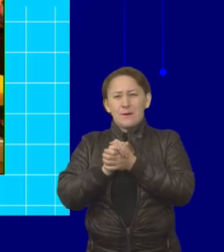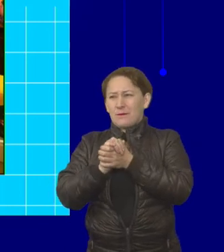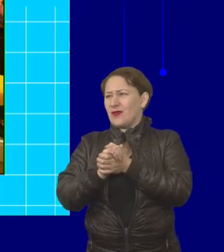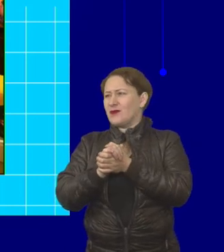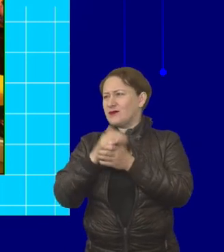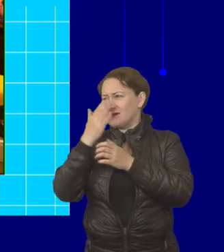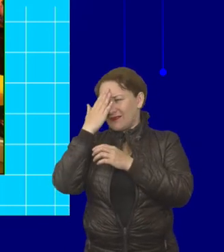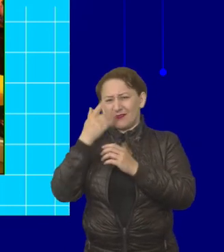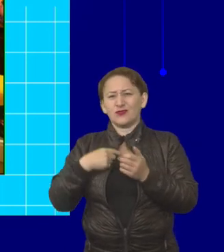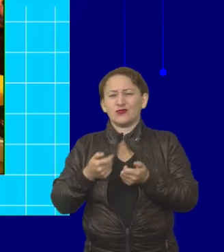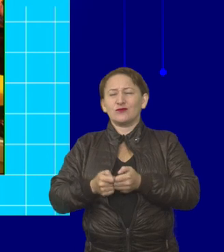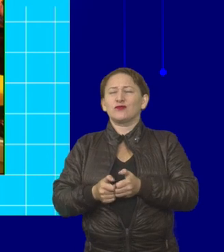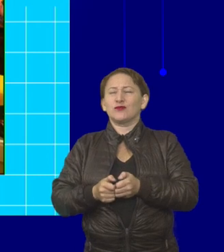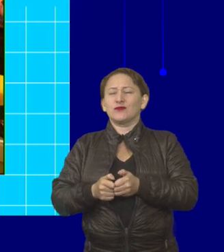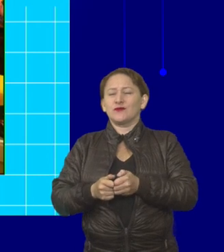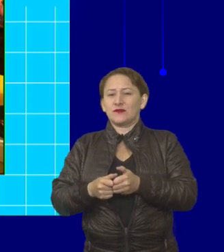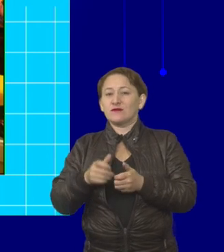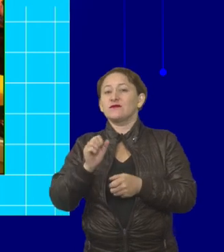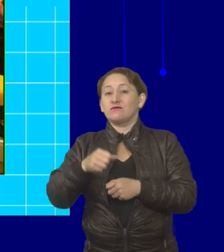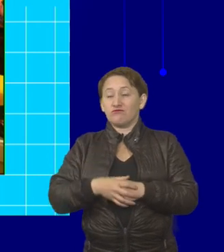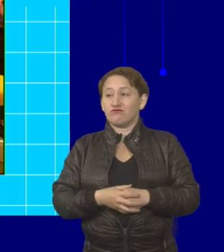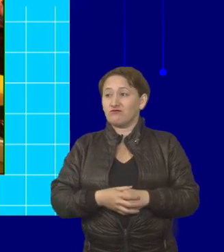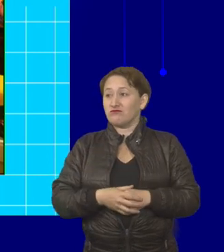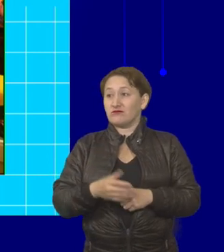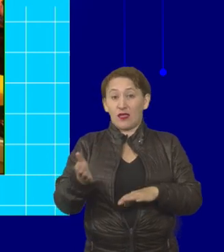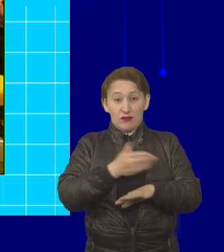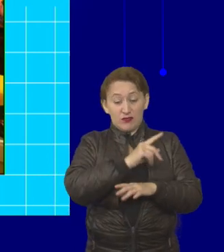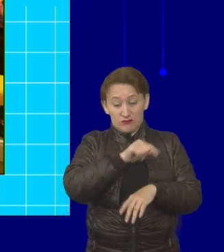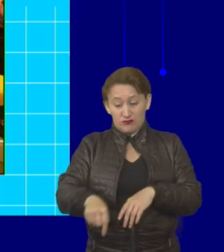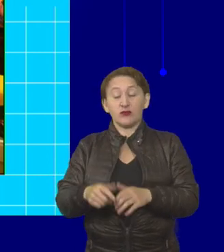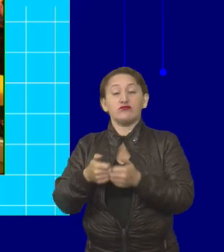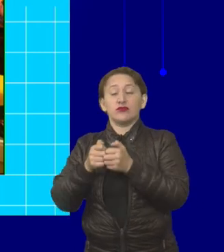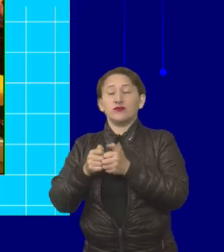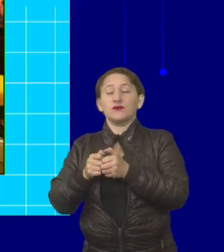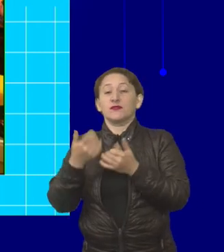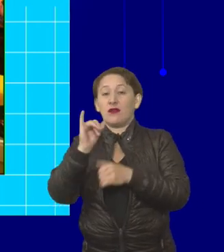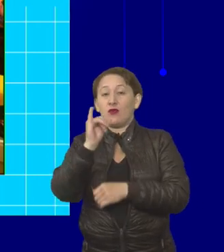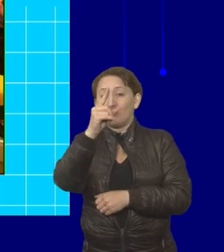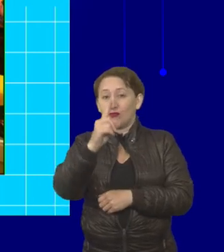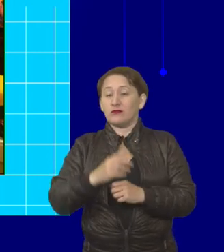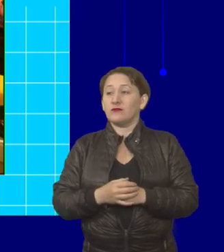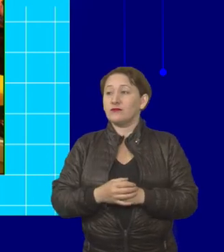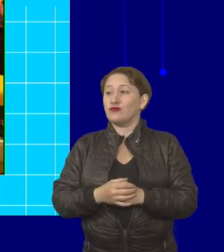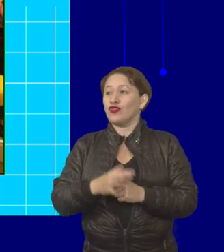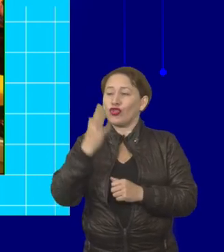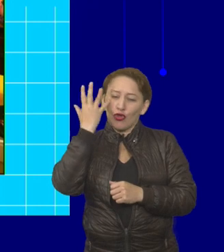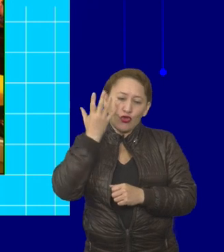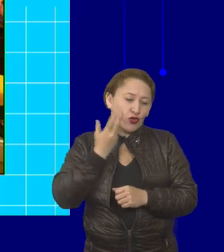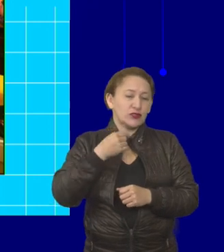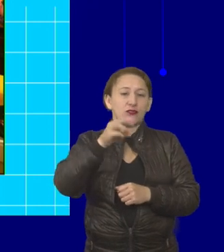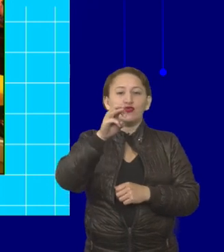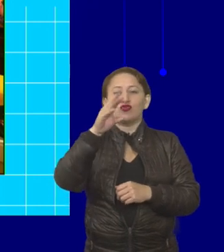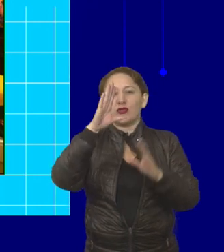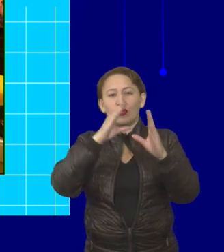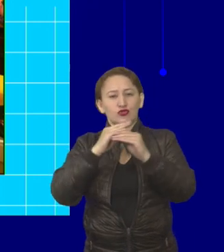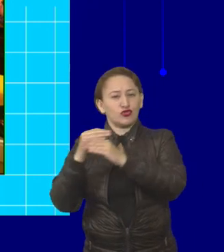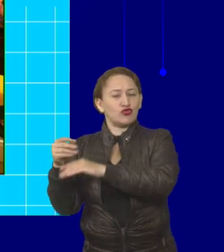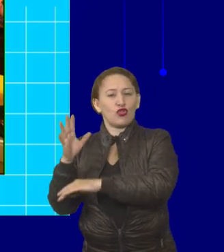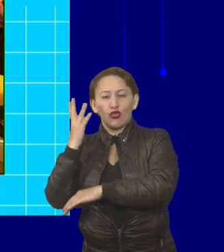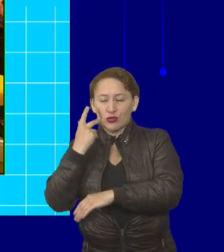cercanos saben que yo soy camandulera. Yo antes de venirme acá ya me eché un rosario y todos los días a las 8 de la